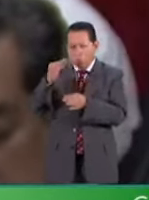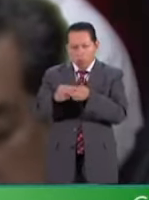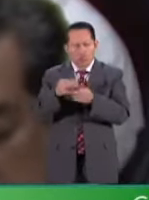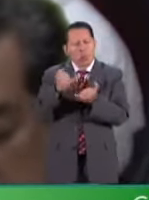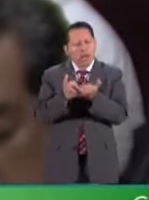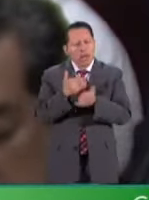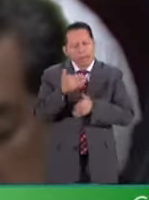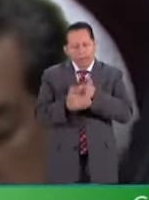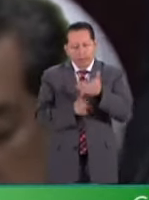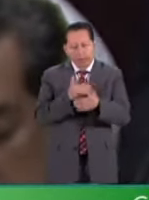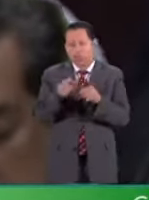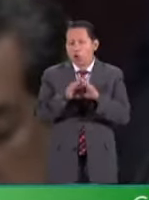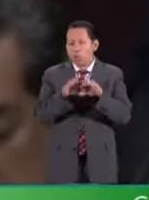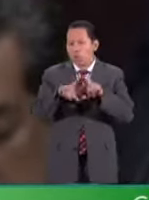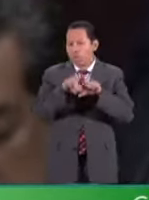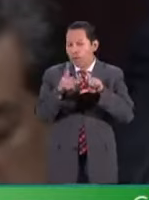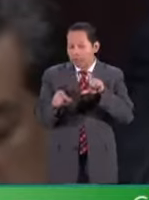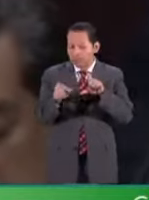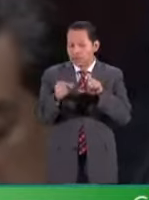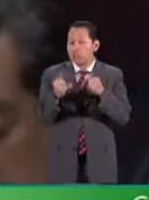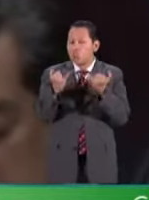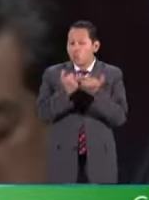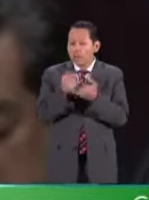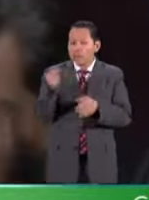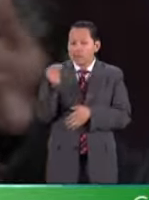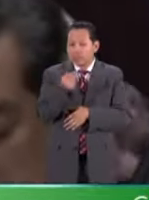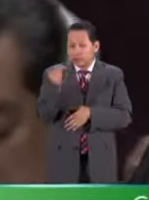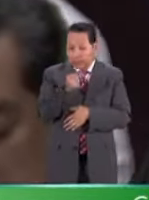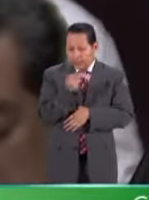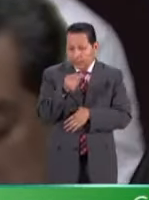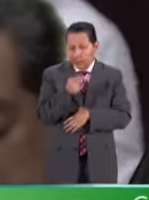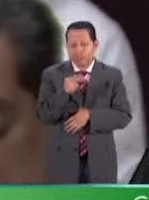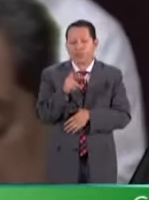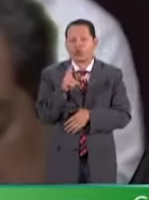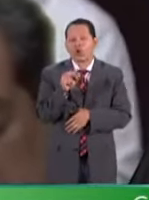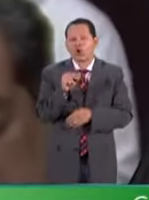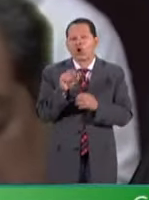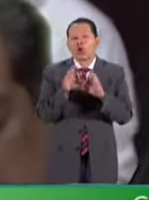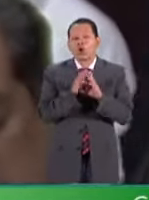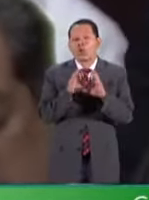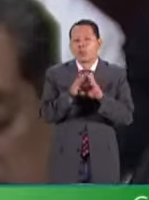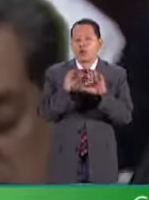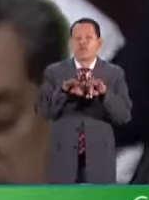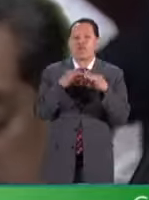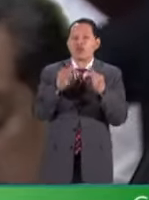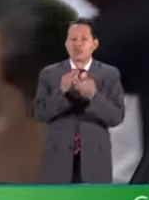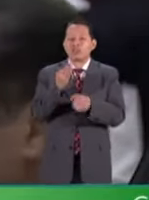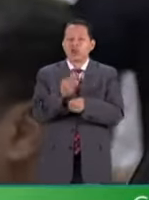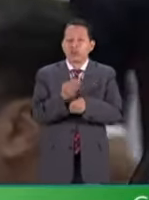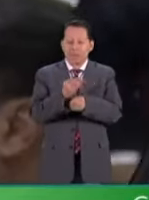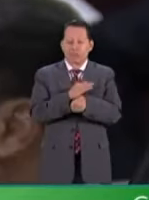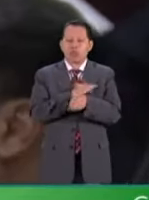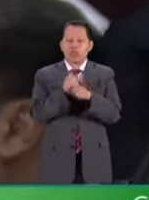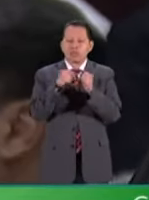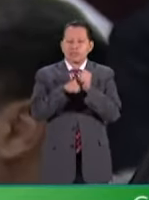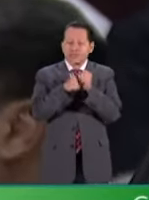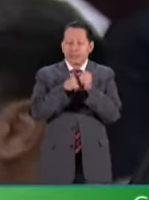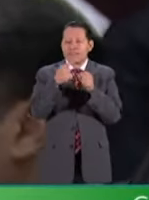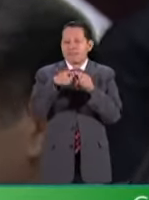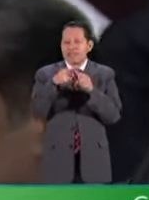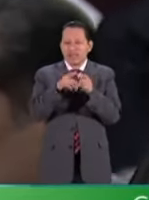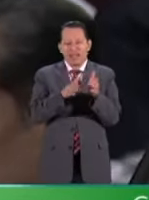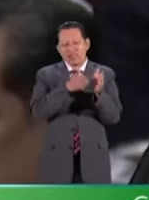avances que hemos tenido como país y lo que este necesita y no bajo las formas que hoy nos tienen escondidos en una sede